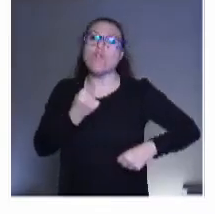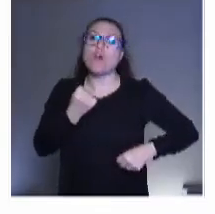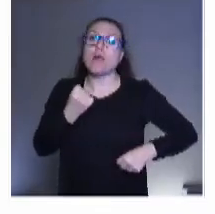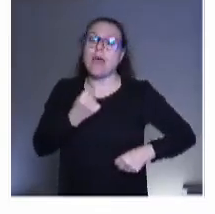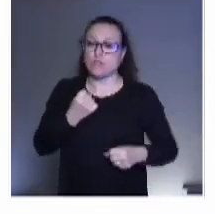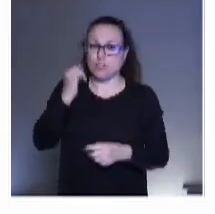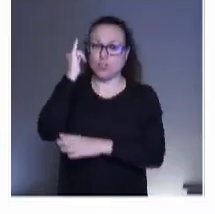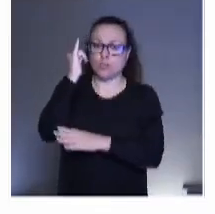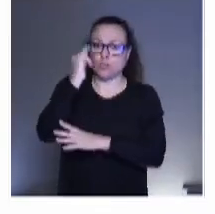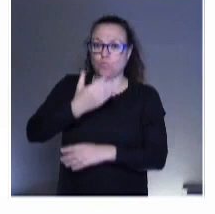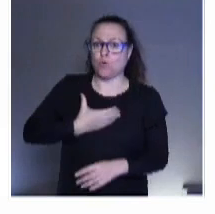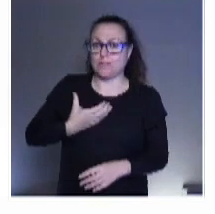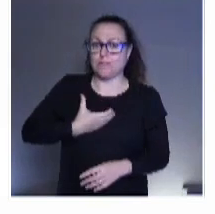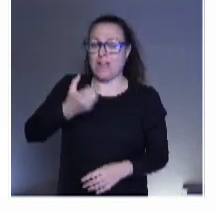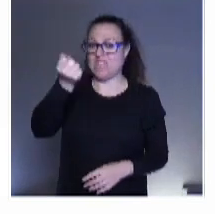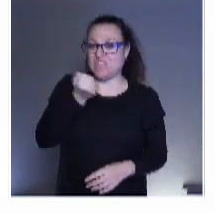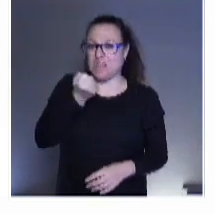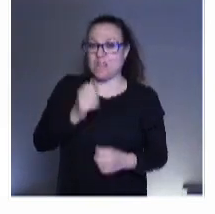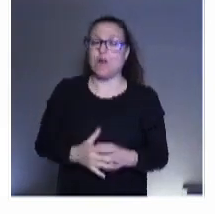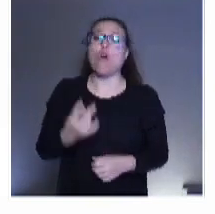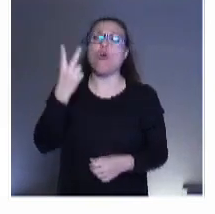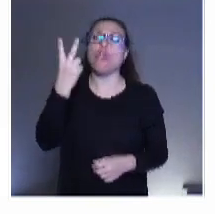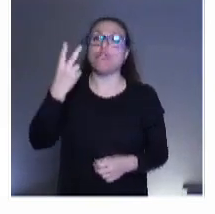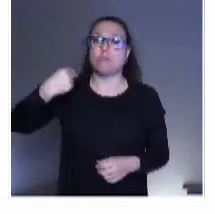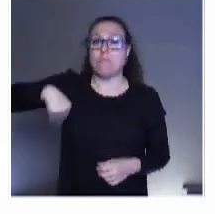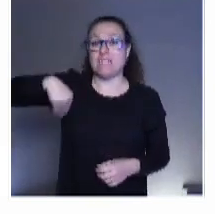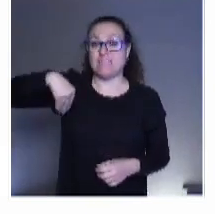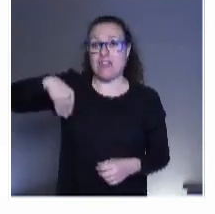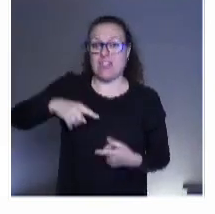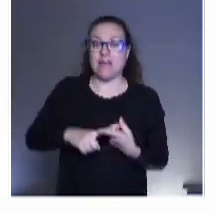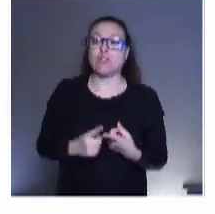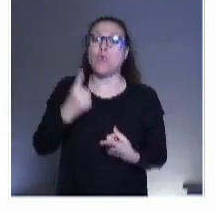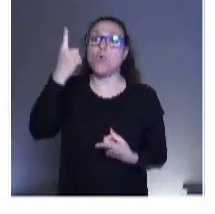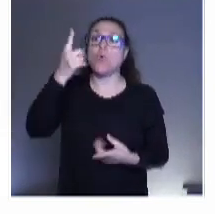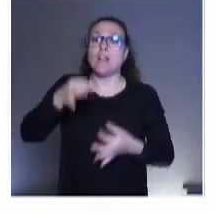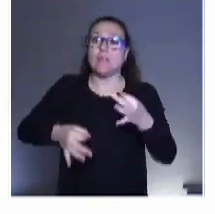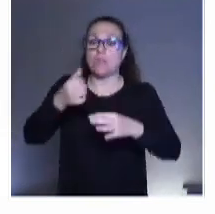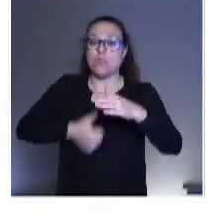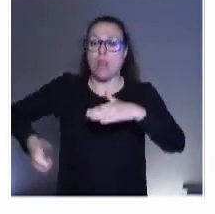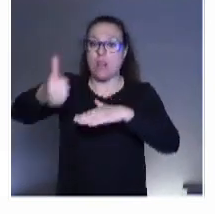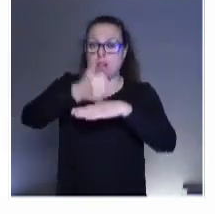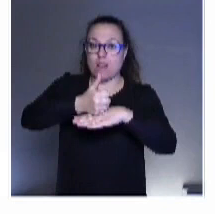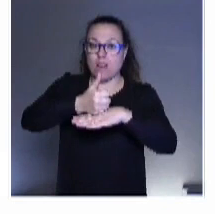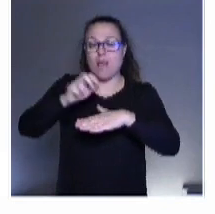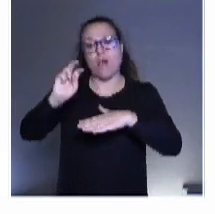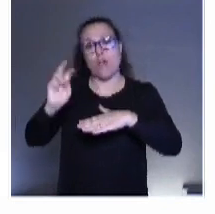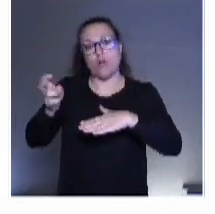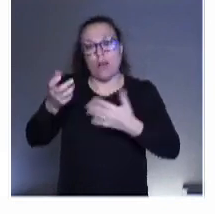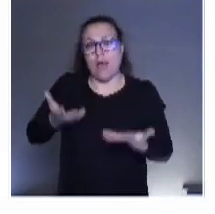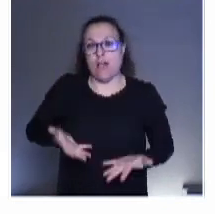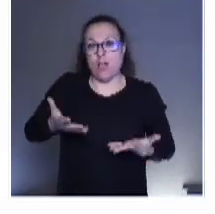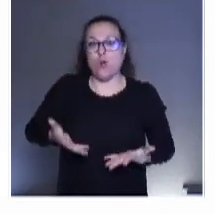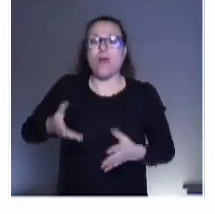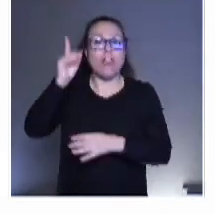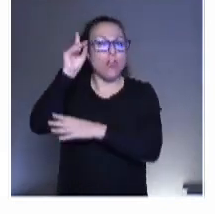funcionarios del Instituto Municipal de Hacienda, dos magistradas, una del Tribunal Superior de Justicia de Cataluña y otra, en este momento,